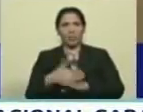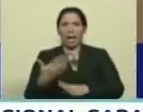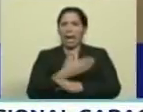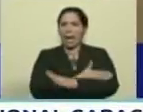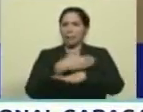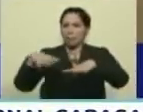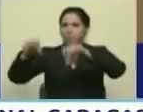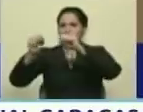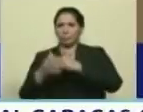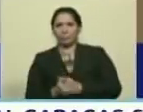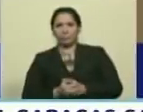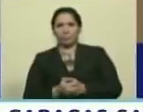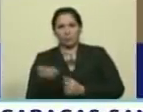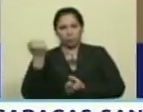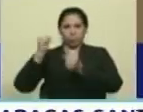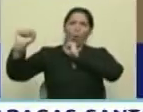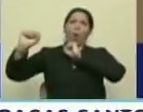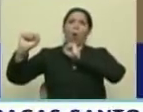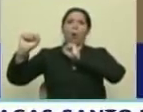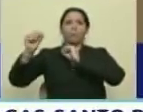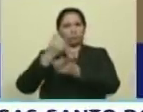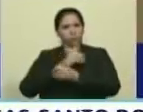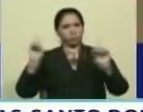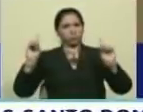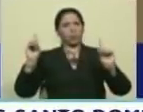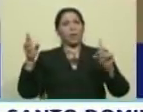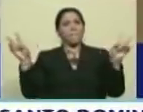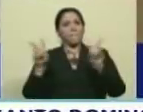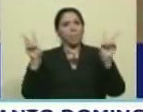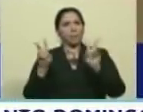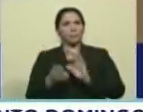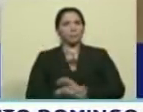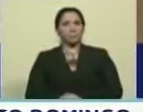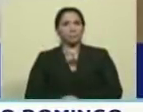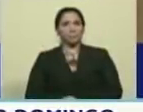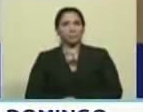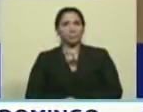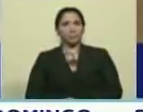anticolonialista, rebelde, de dignidad y valentía.